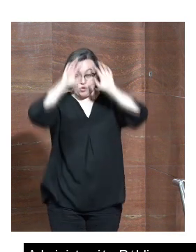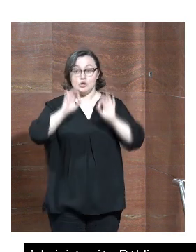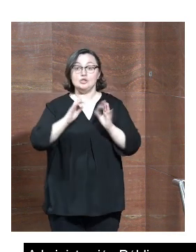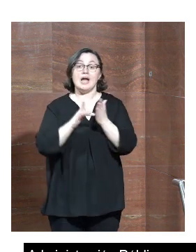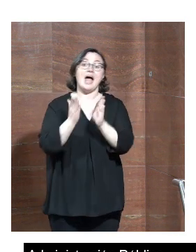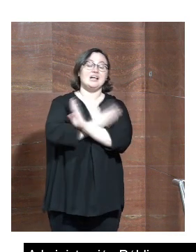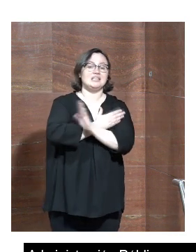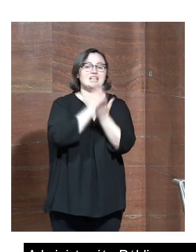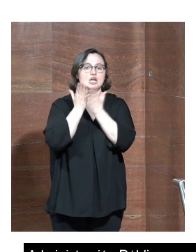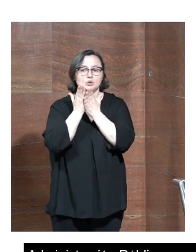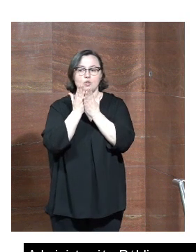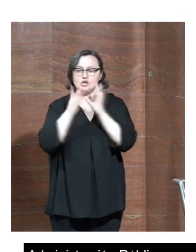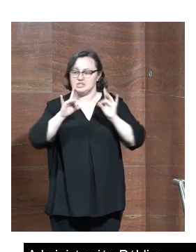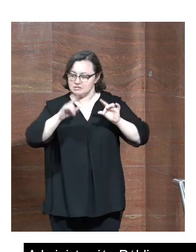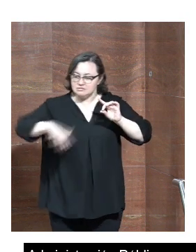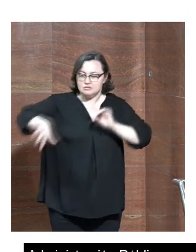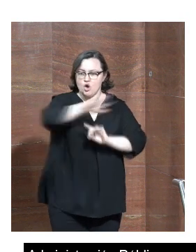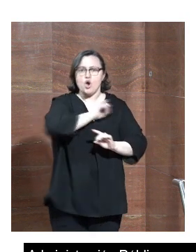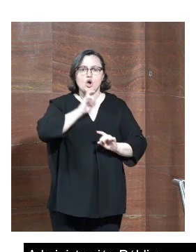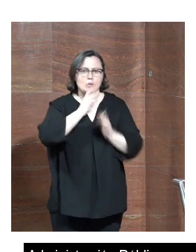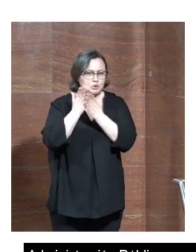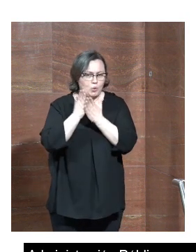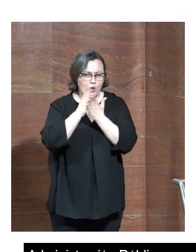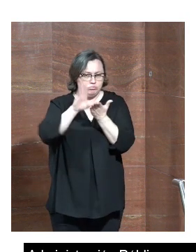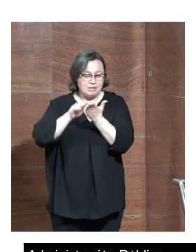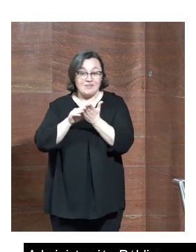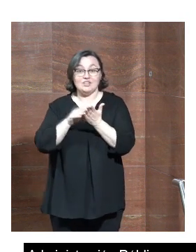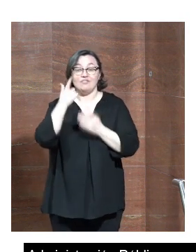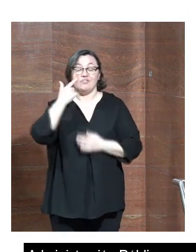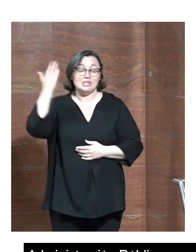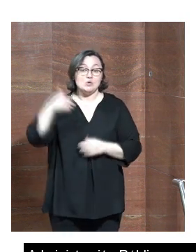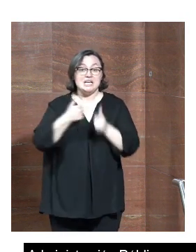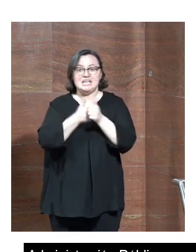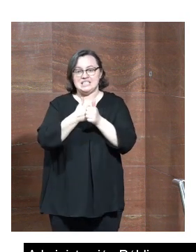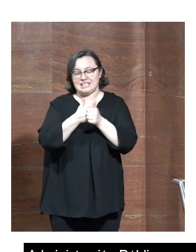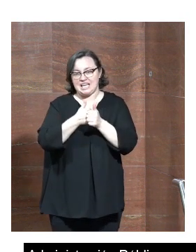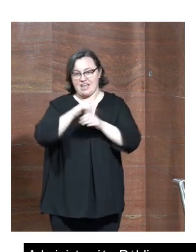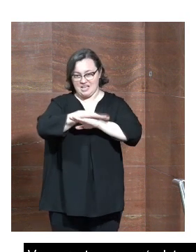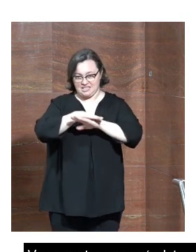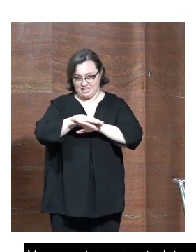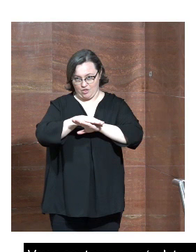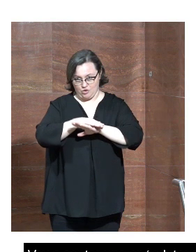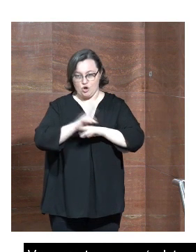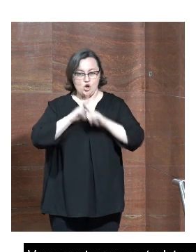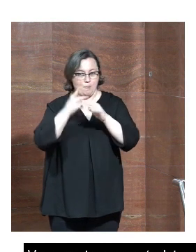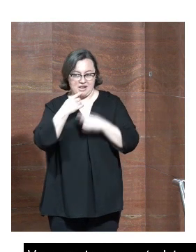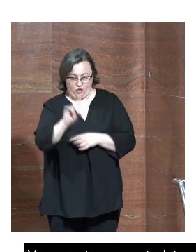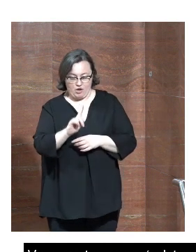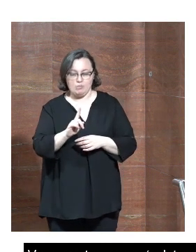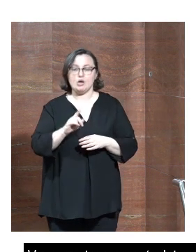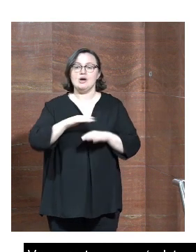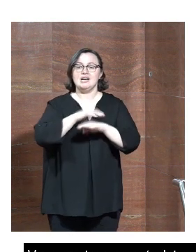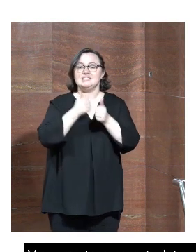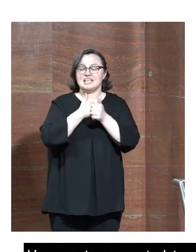hacer un estudio previo del estado de situación. Y entonces la Secretaría de Estado, por no personalizarlo, quiso sacar